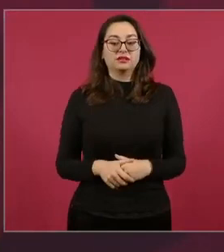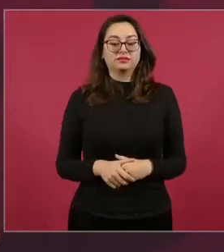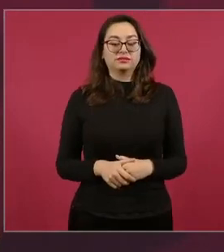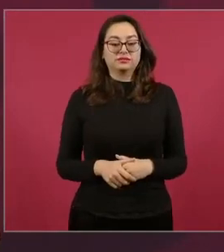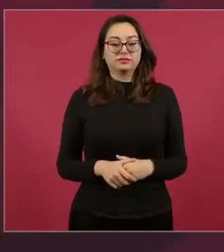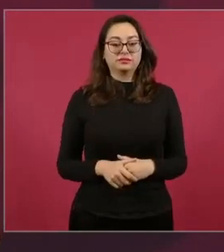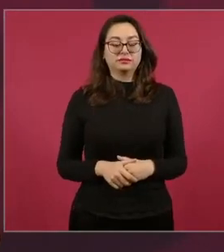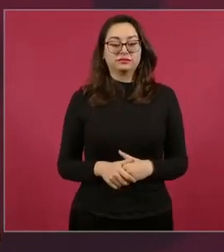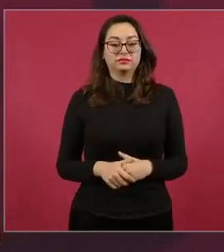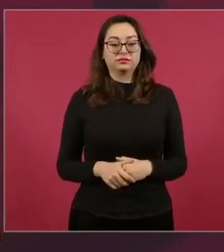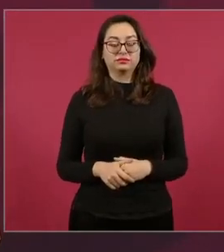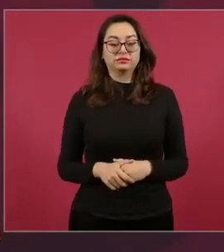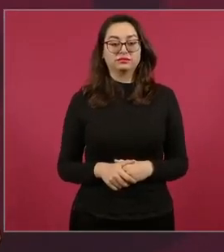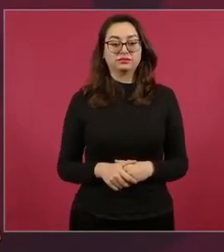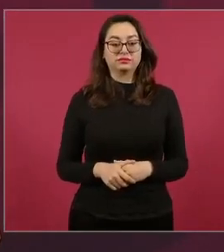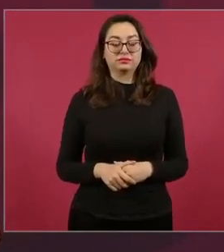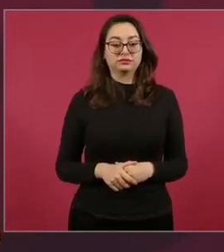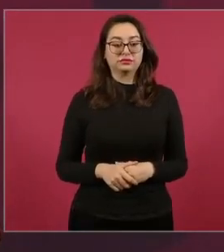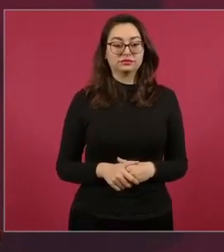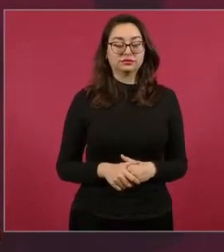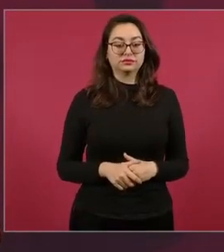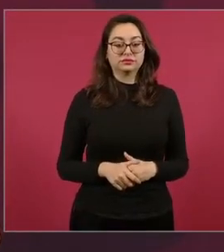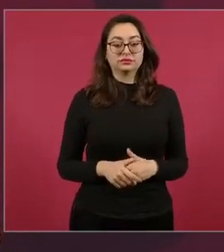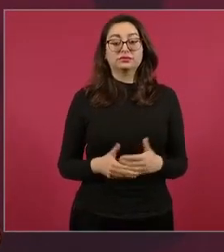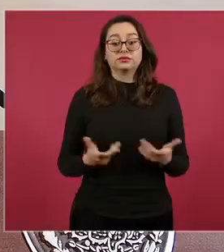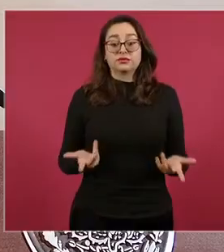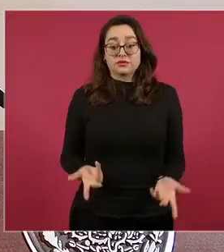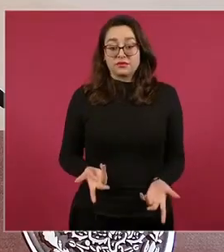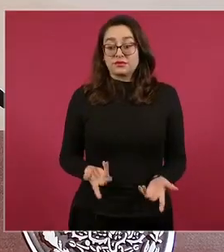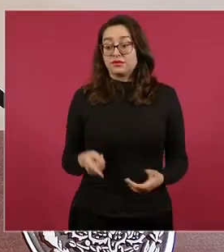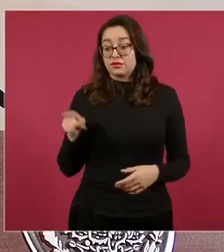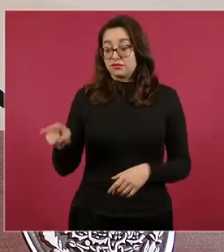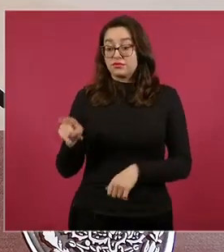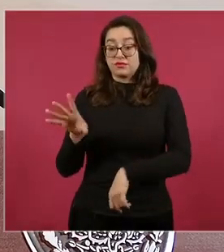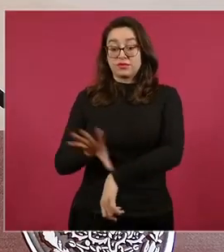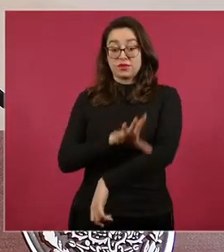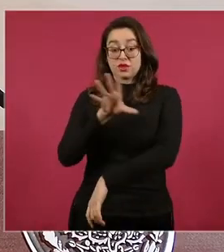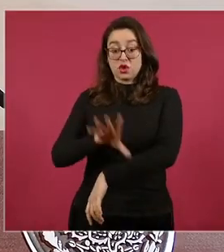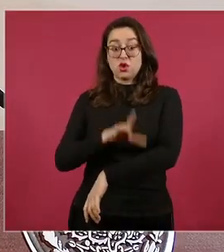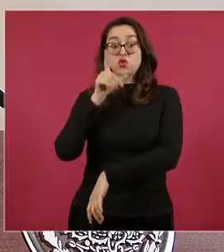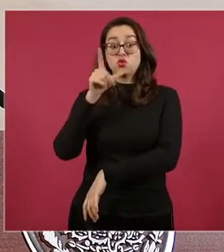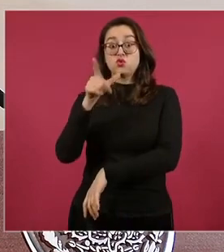se hace cargo de llevar la energía eléctrica a los hogares,